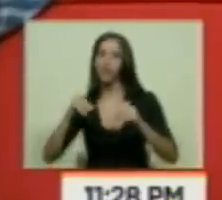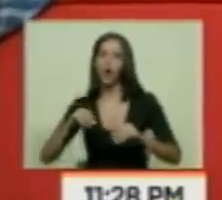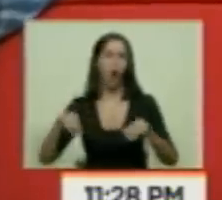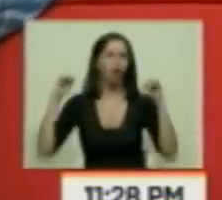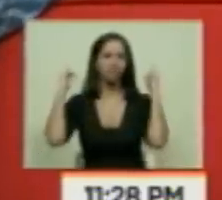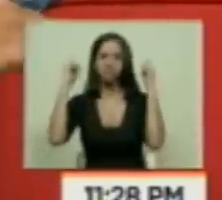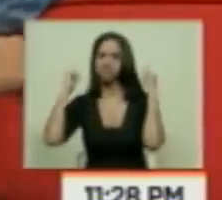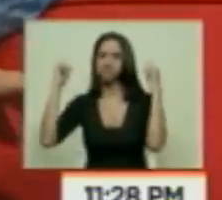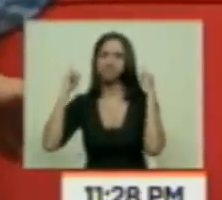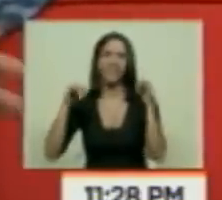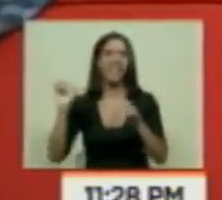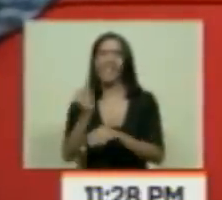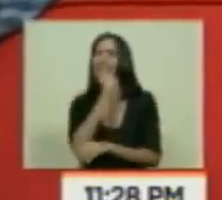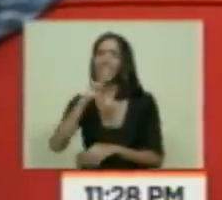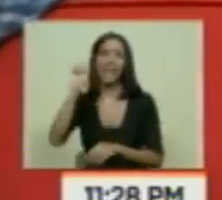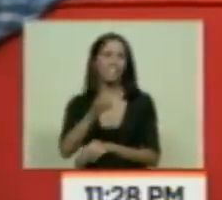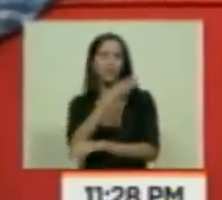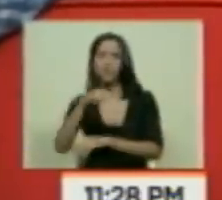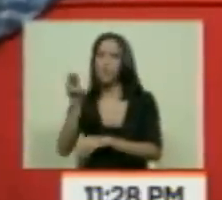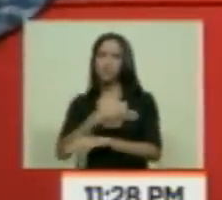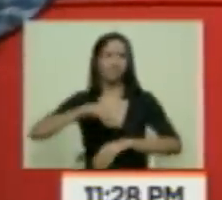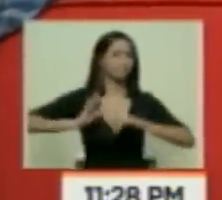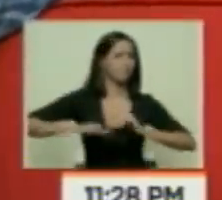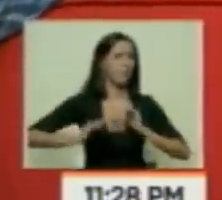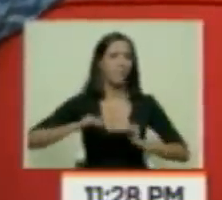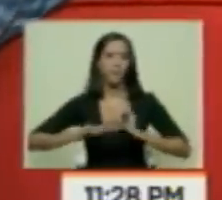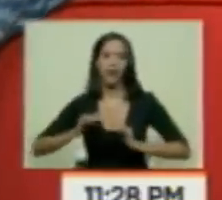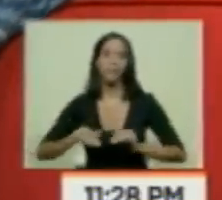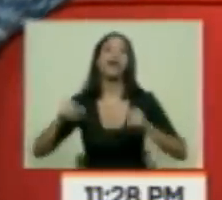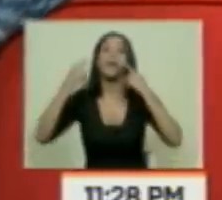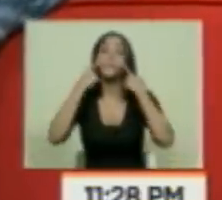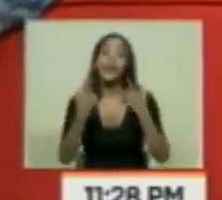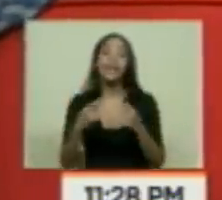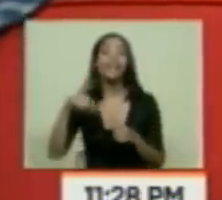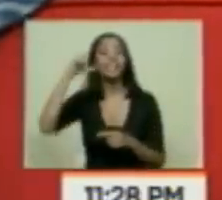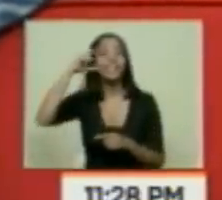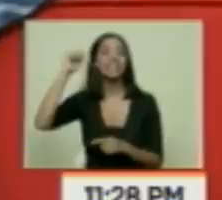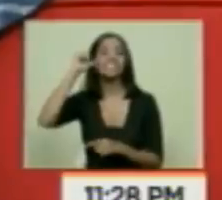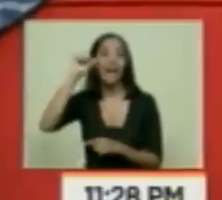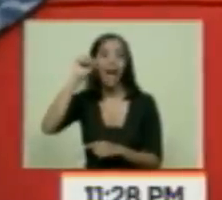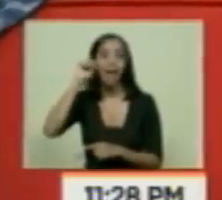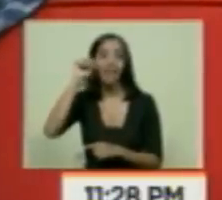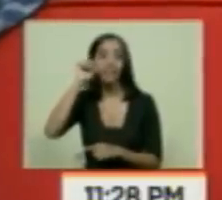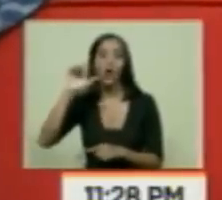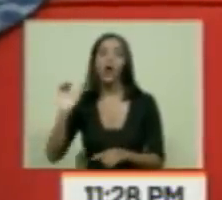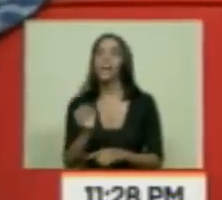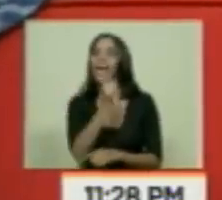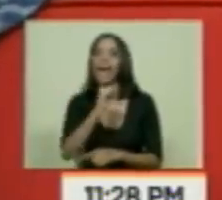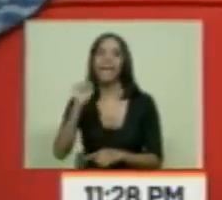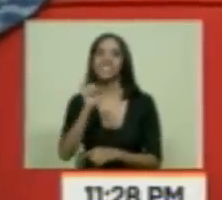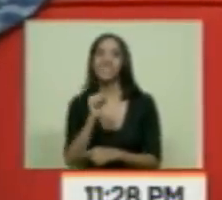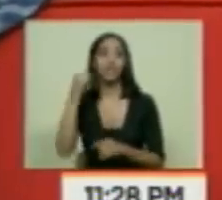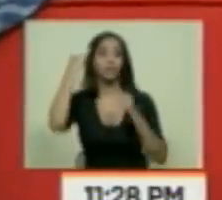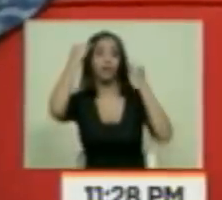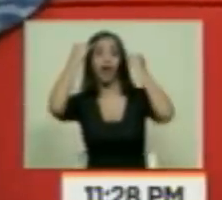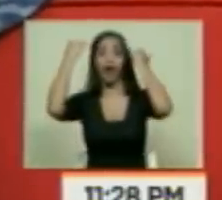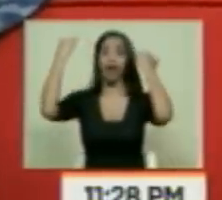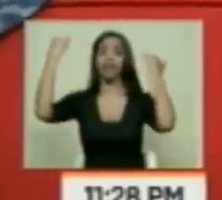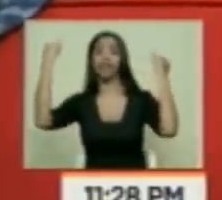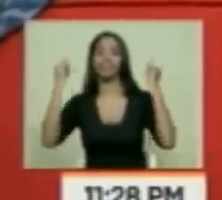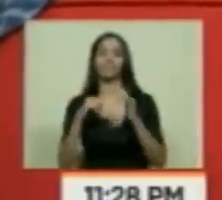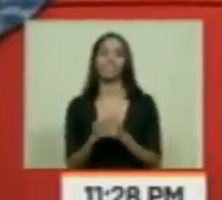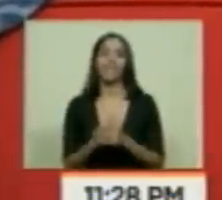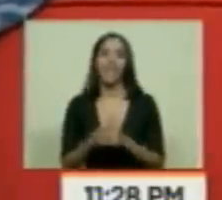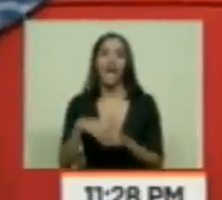los soneros, cantantes, músicos, percusionistas. Verán el día sábado cantando, imagínate, que yo lo sé, a